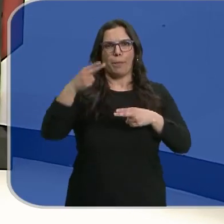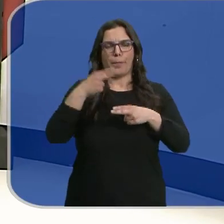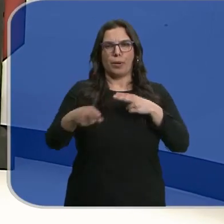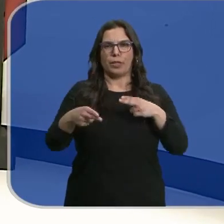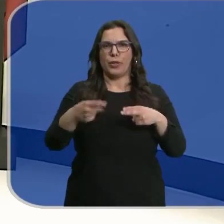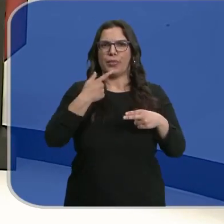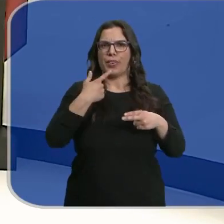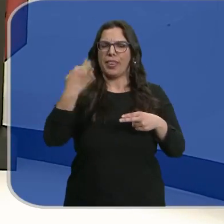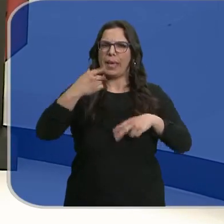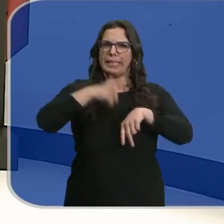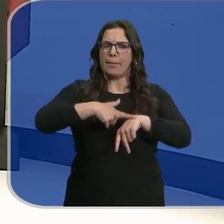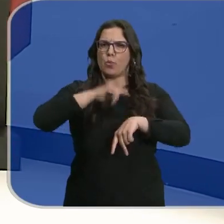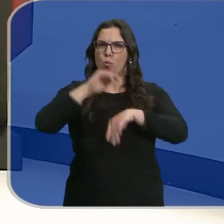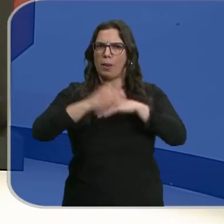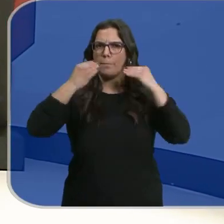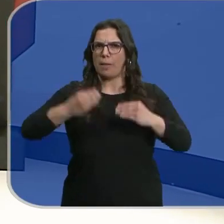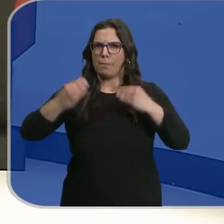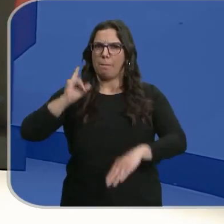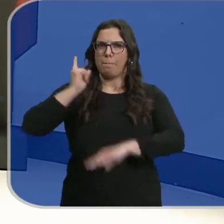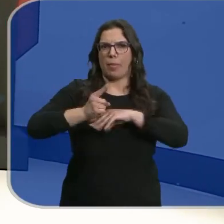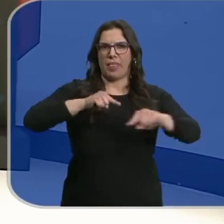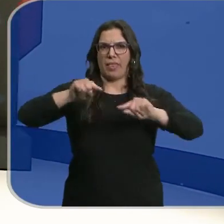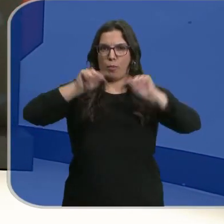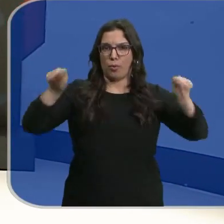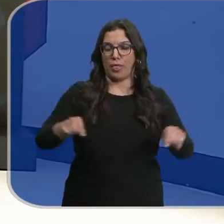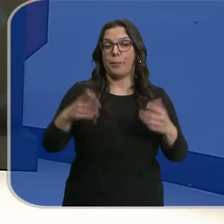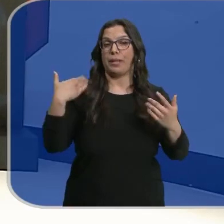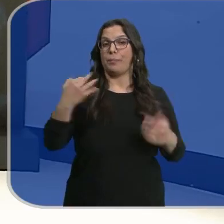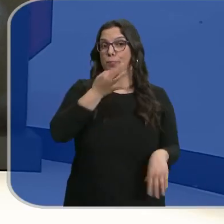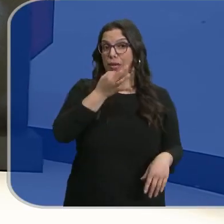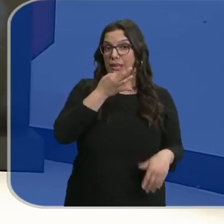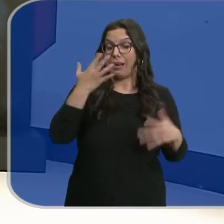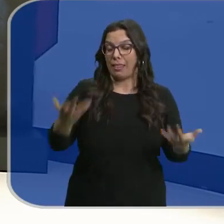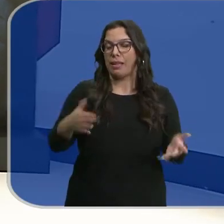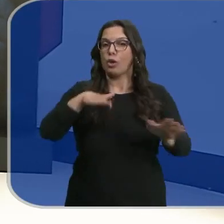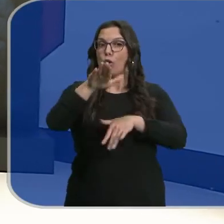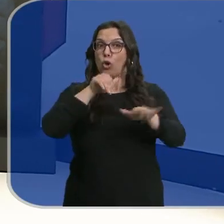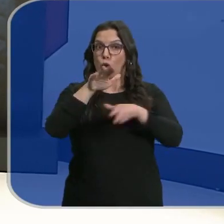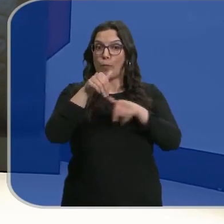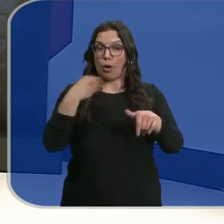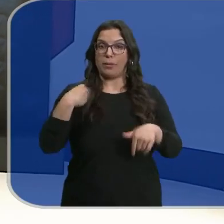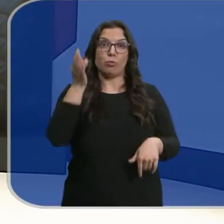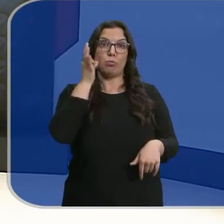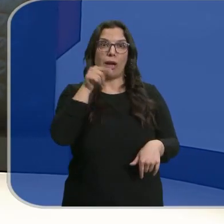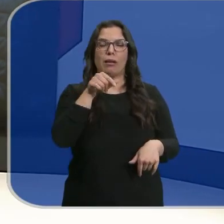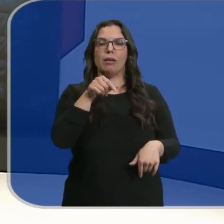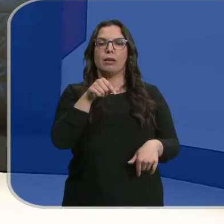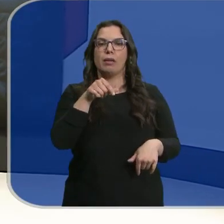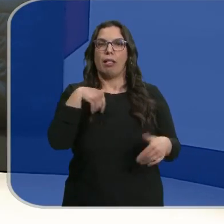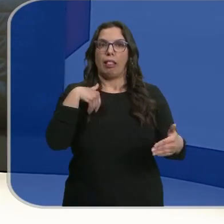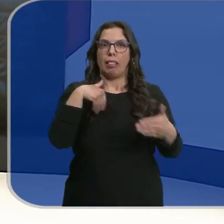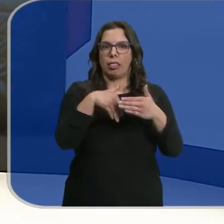torno a la oficialidad y los tiempos marcados por la dirección provincial. En la tarde de ayer, como decíamos, una convocatoria de la candidata de última hora